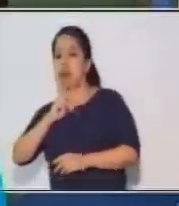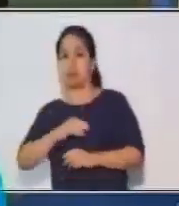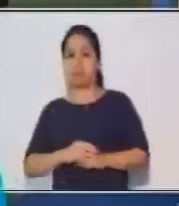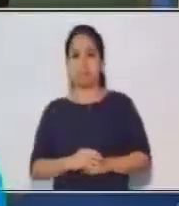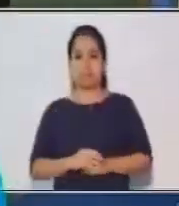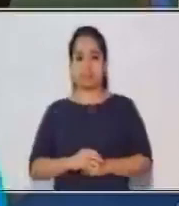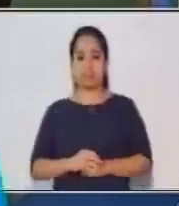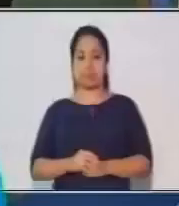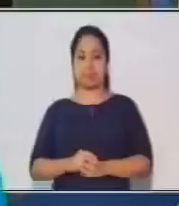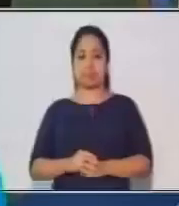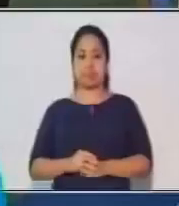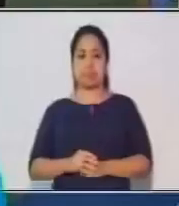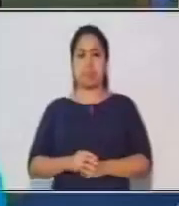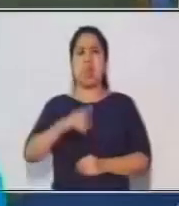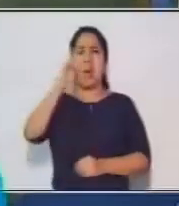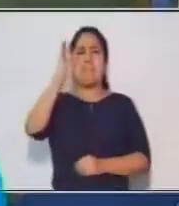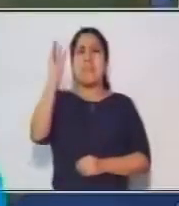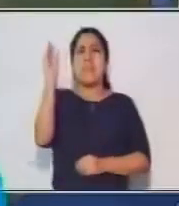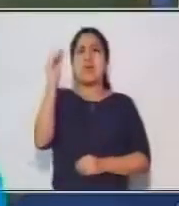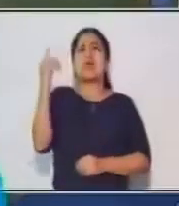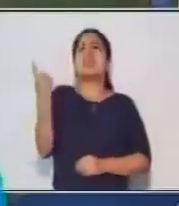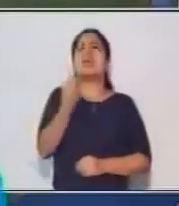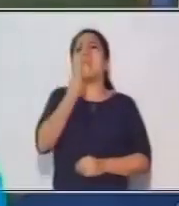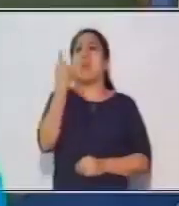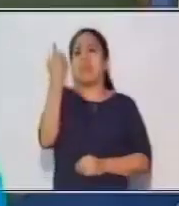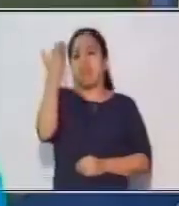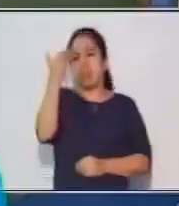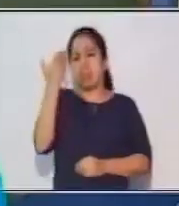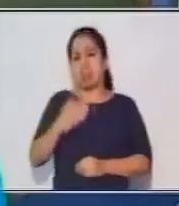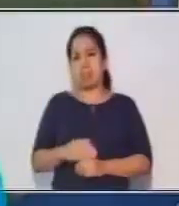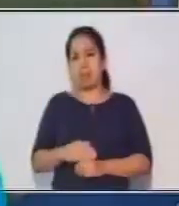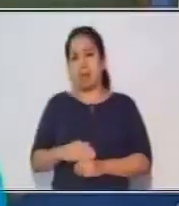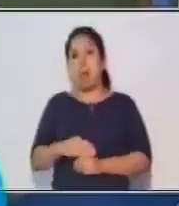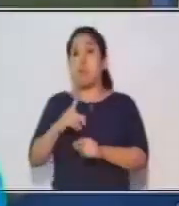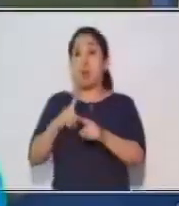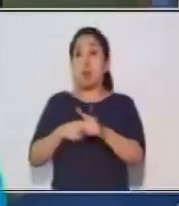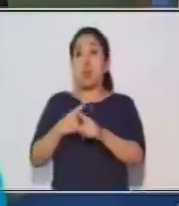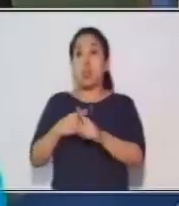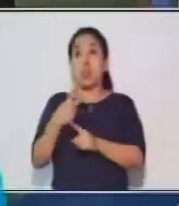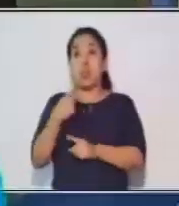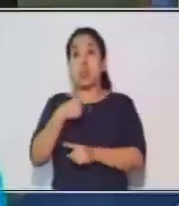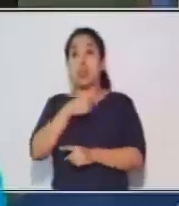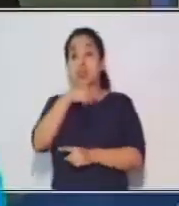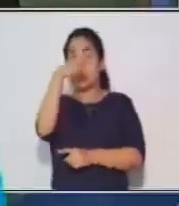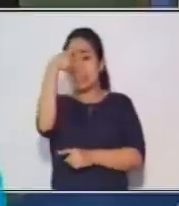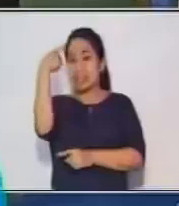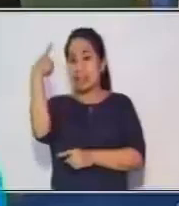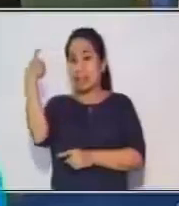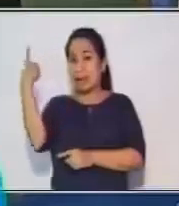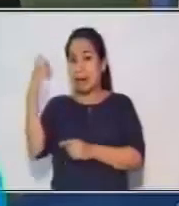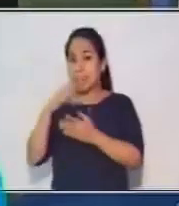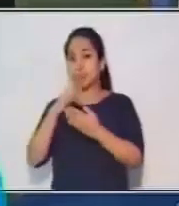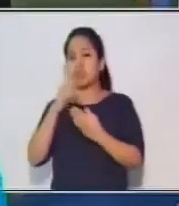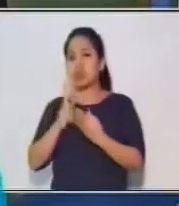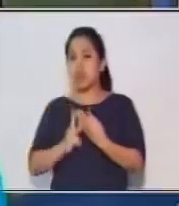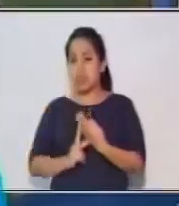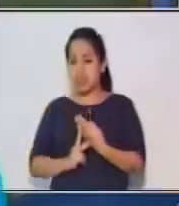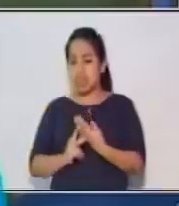Excelente. ¿Por qué es muy importante saber esto? Porque cuando nosotros trabajamos